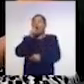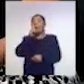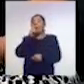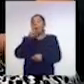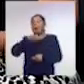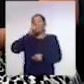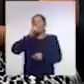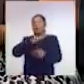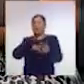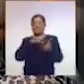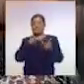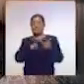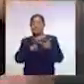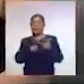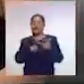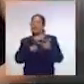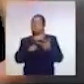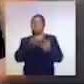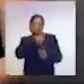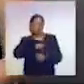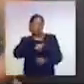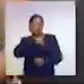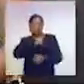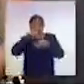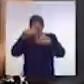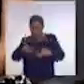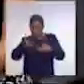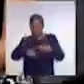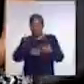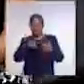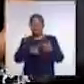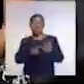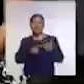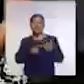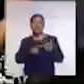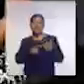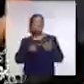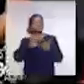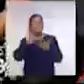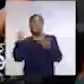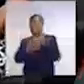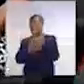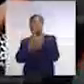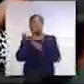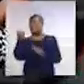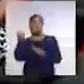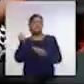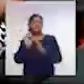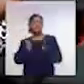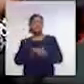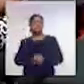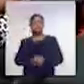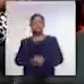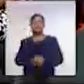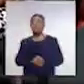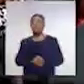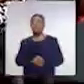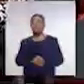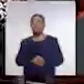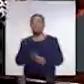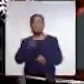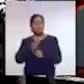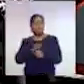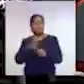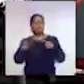estar enfermo durante el momento de la donación y básicamente sería eso. Actualmente las personas